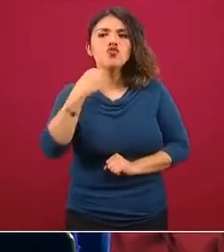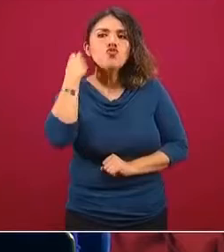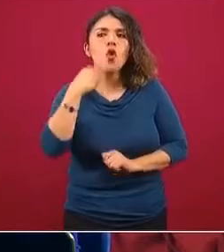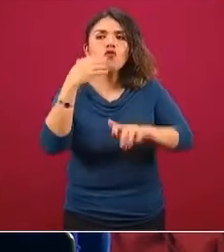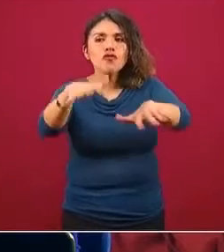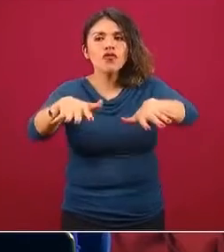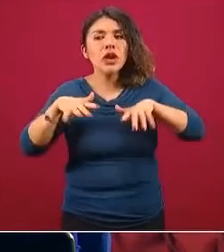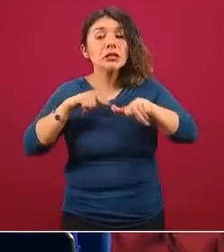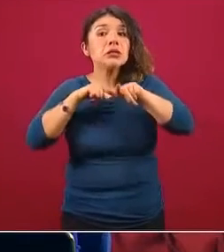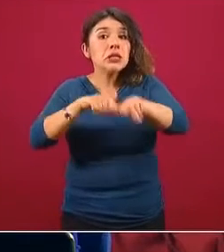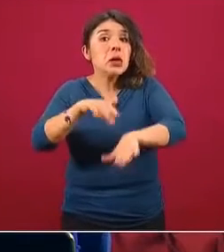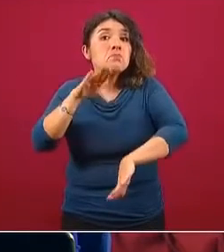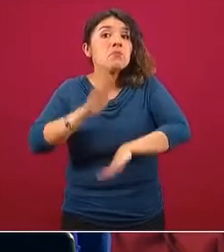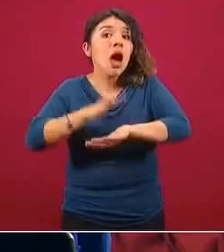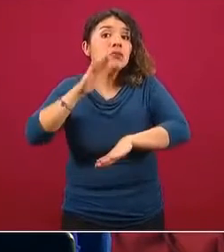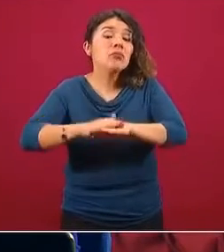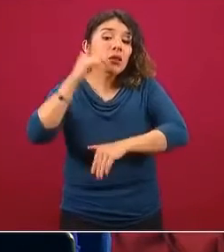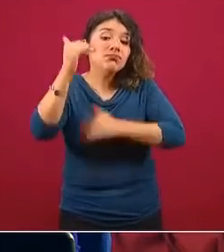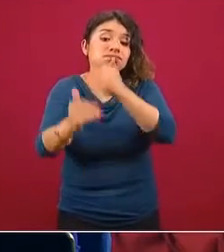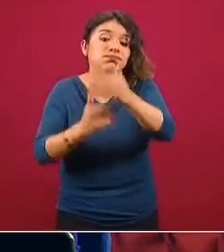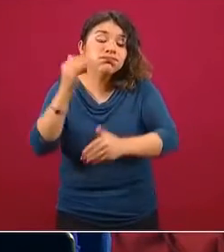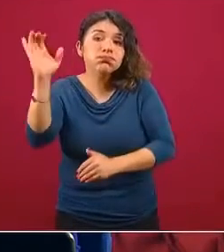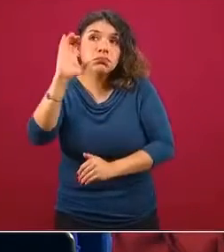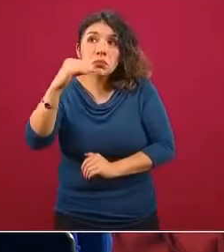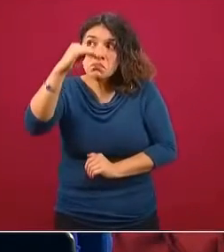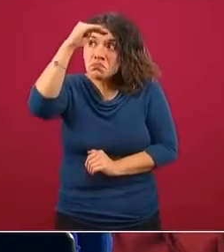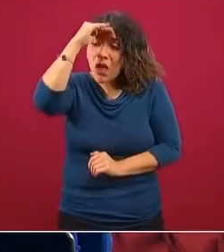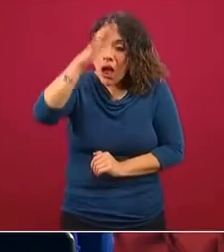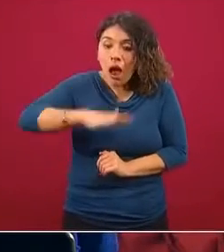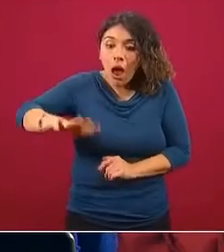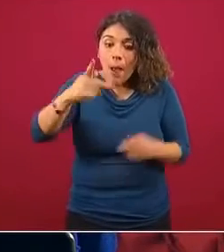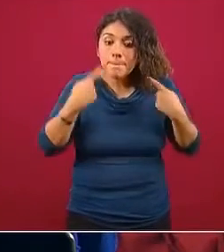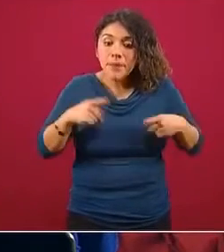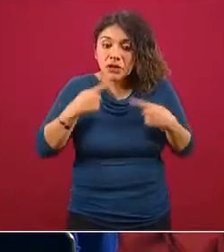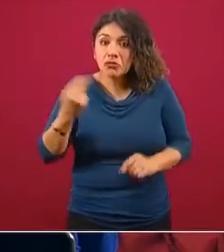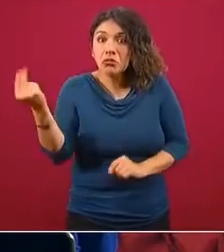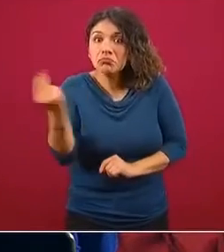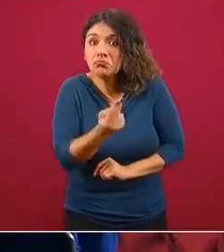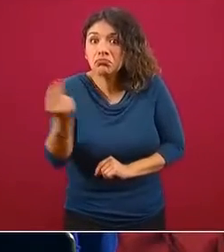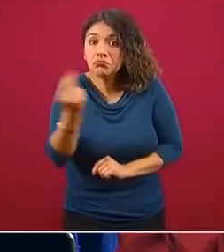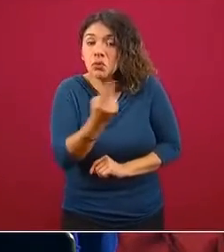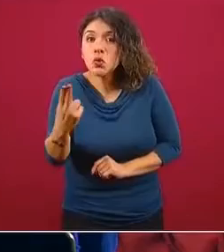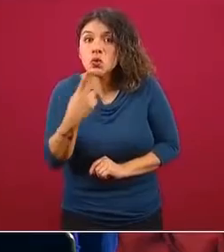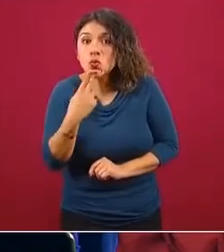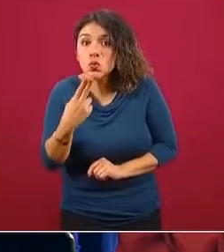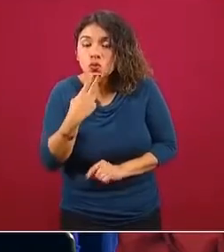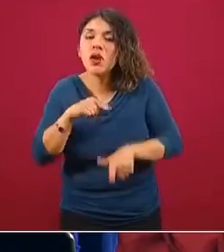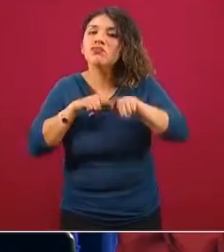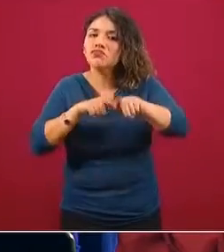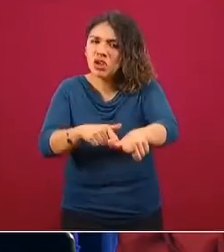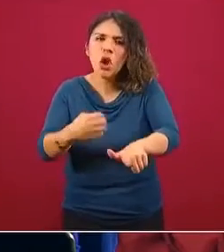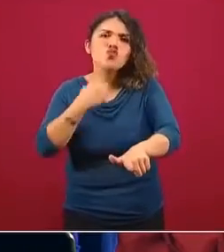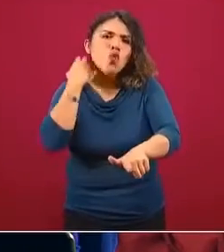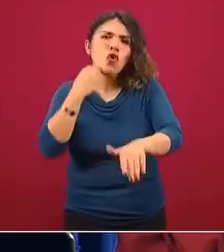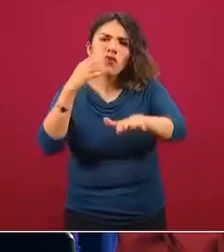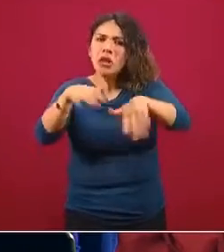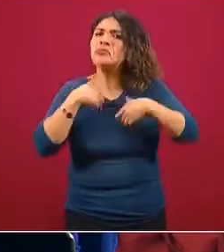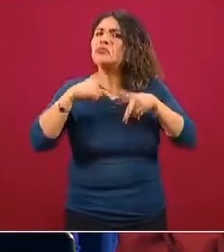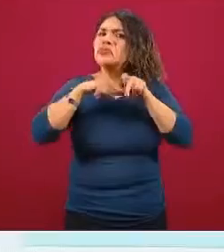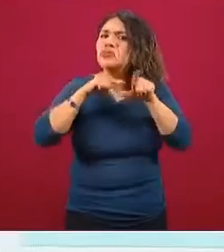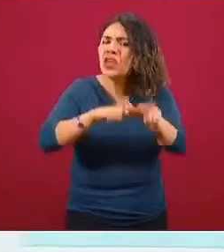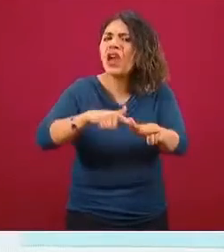mantendremos todo el tiempo que apreciemos que la sociedad las considera útiles. Recibimos